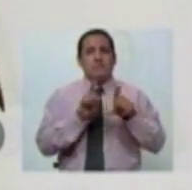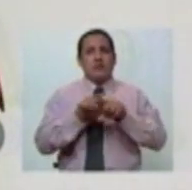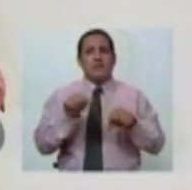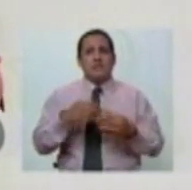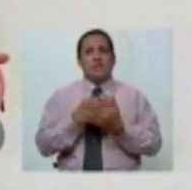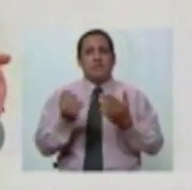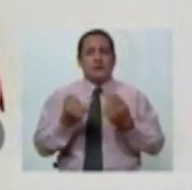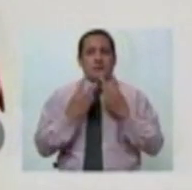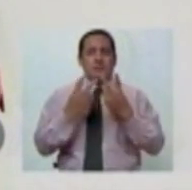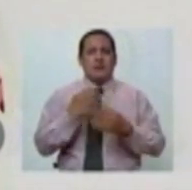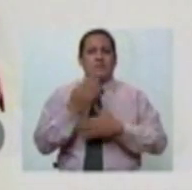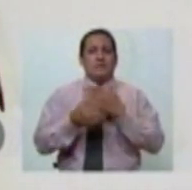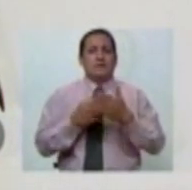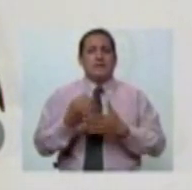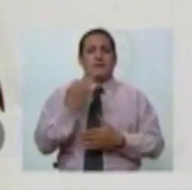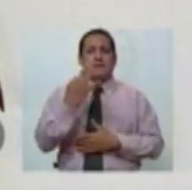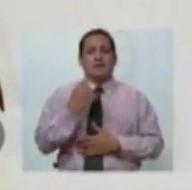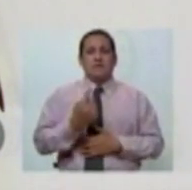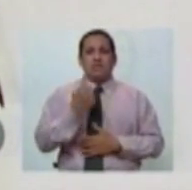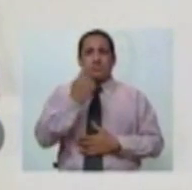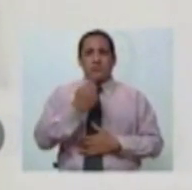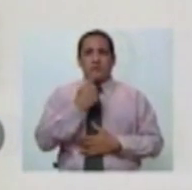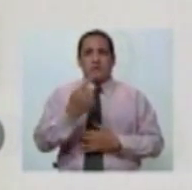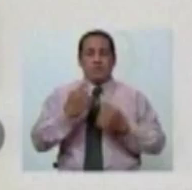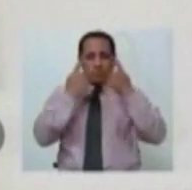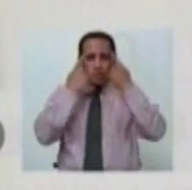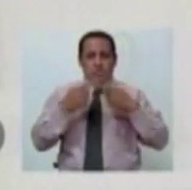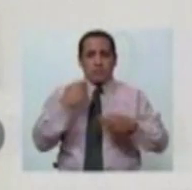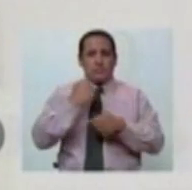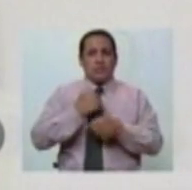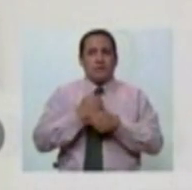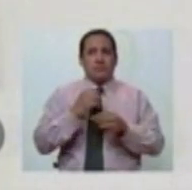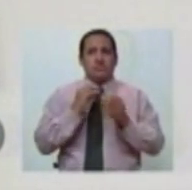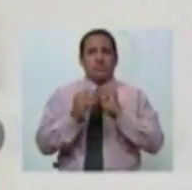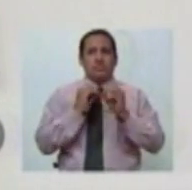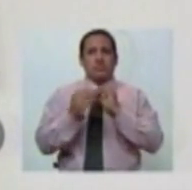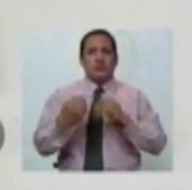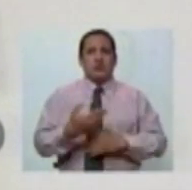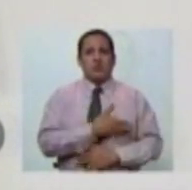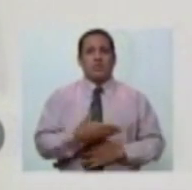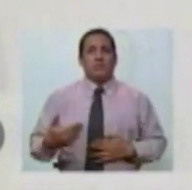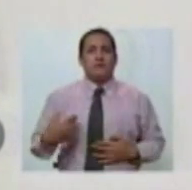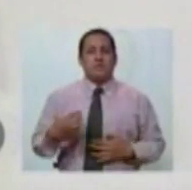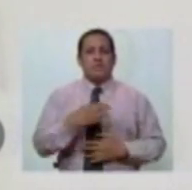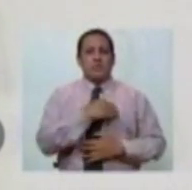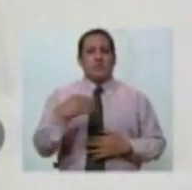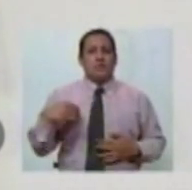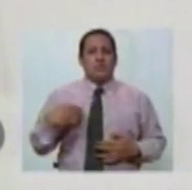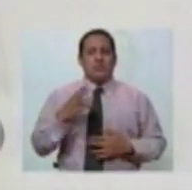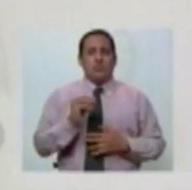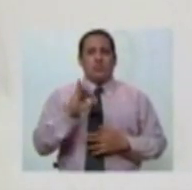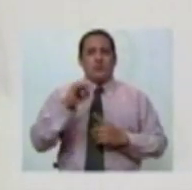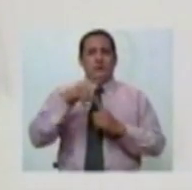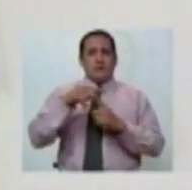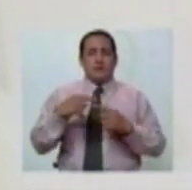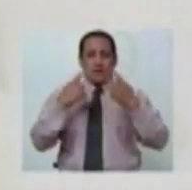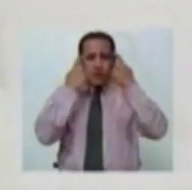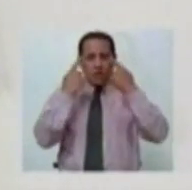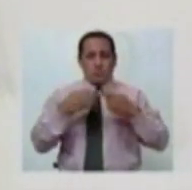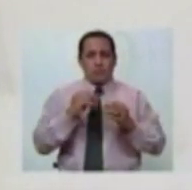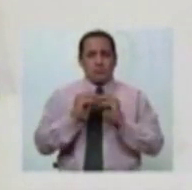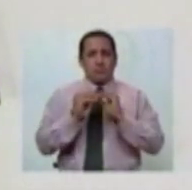sentido hay básicamente tres. Uno, que es un mecanismo regular en donde el Estado, que es miembro de la OIT y ha ratificado un